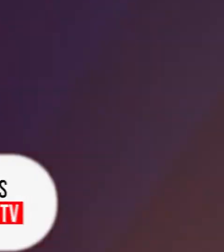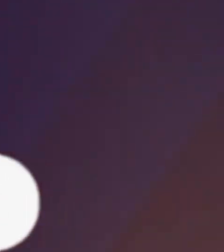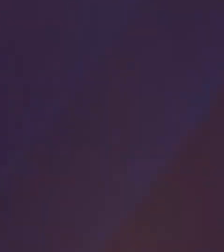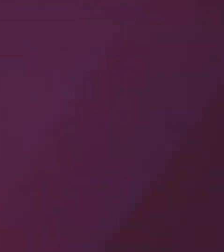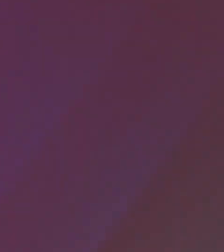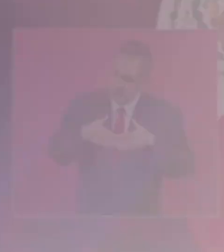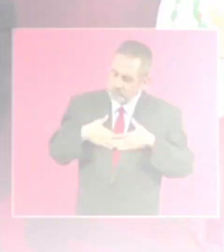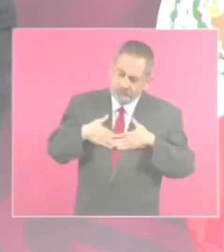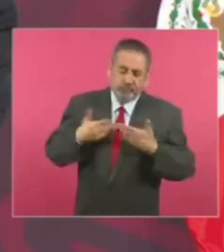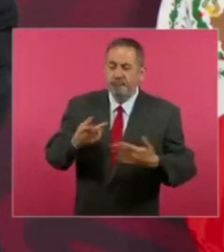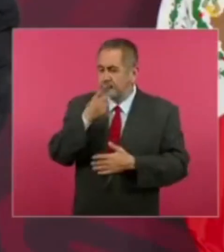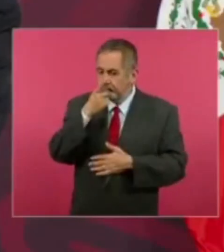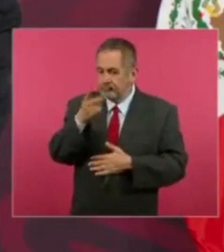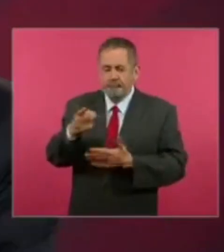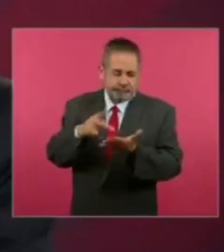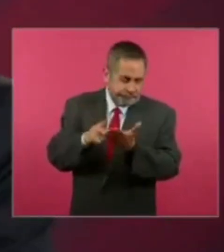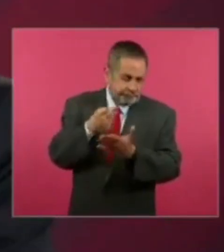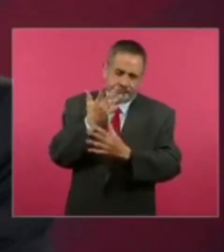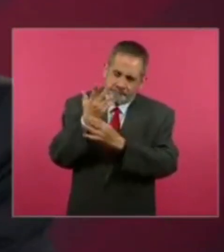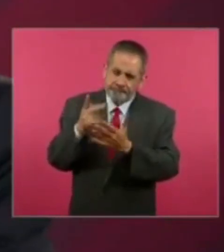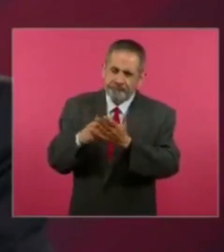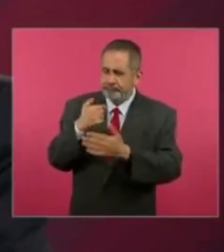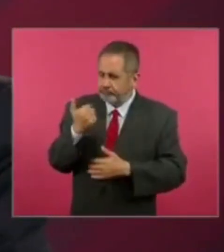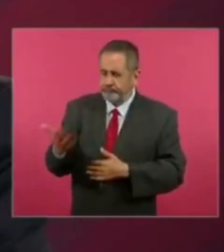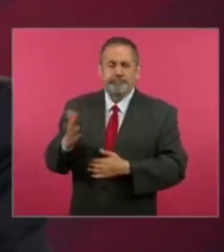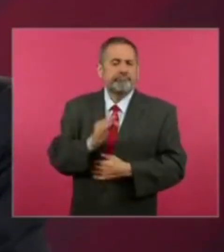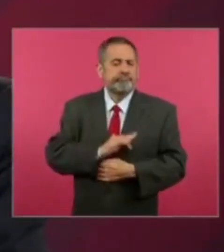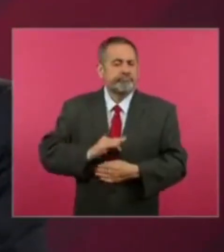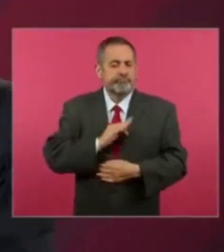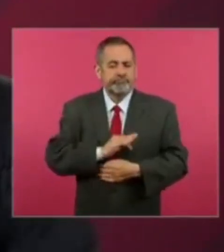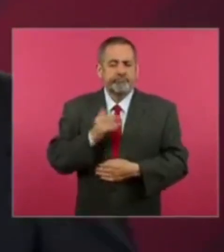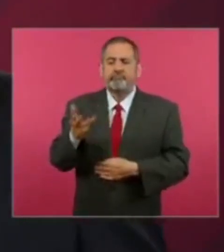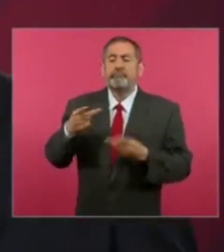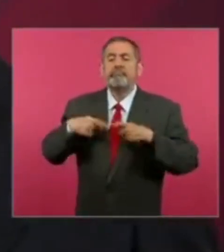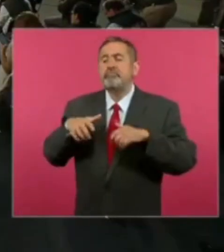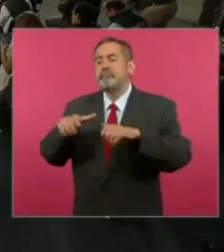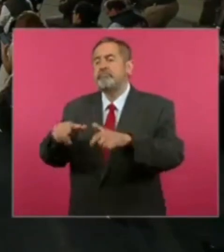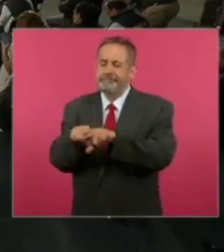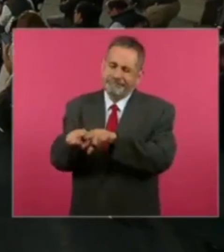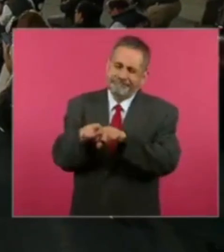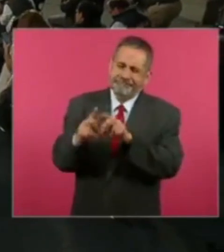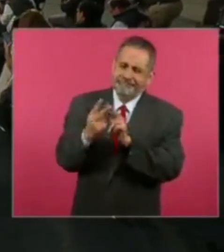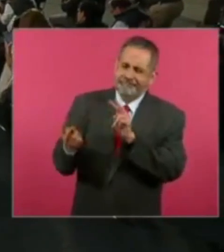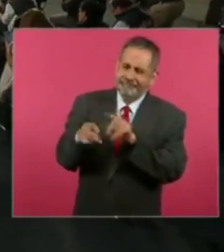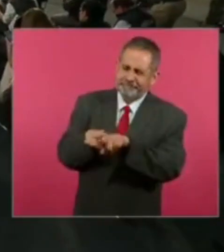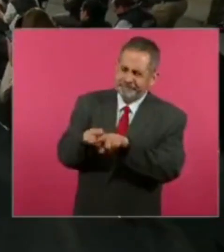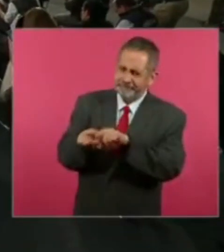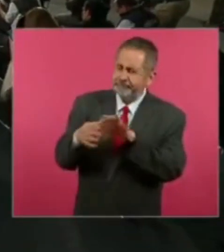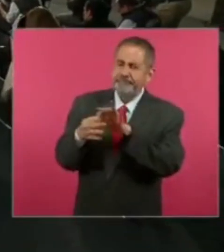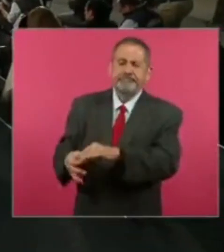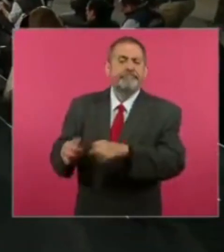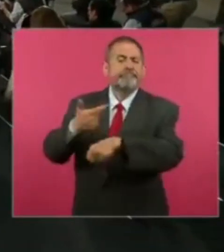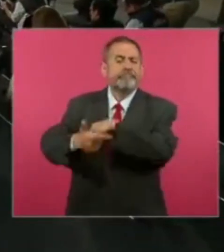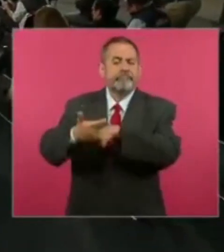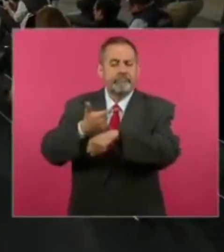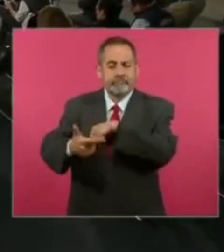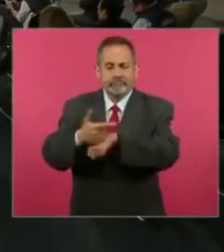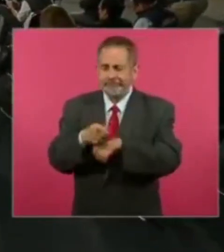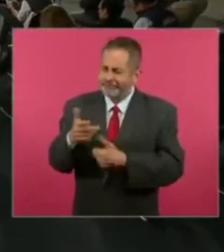te queremos leer. Reitero mi felicitación al pueblo hermano, vecino de